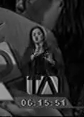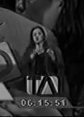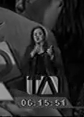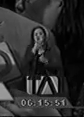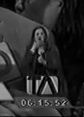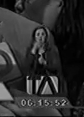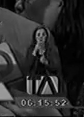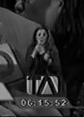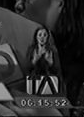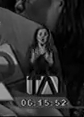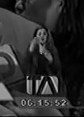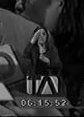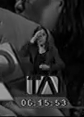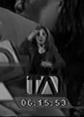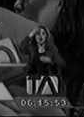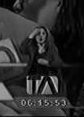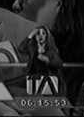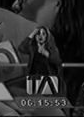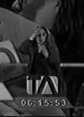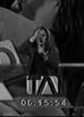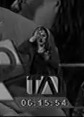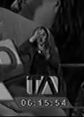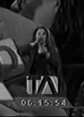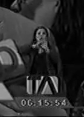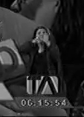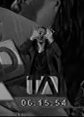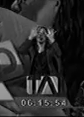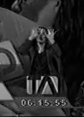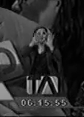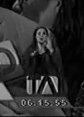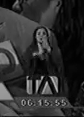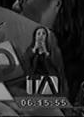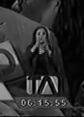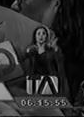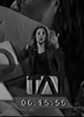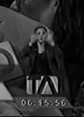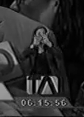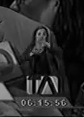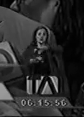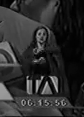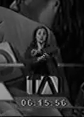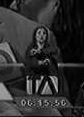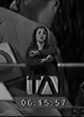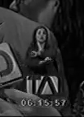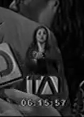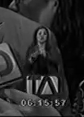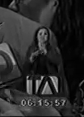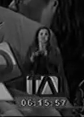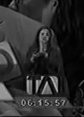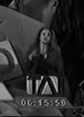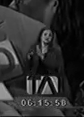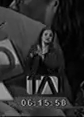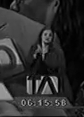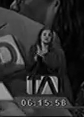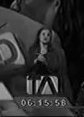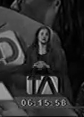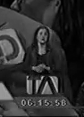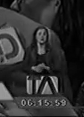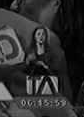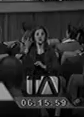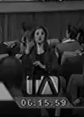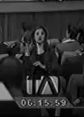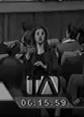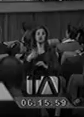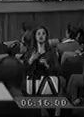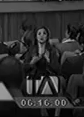a valores, en base a información adecuada, pero fundamentalmente también en base al ejemplo. El profesor transmite